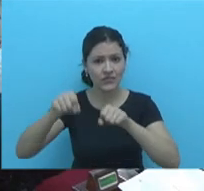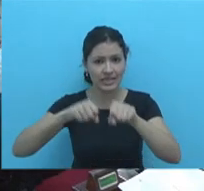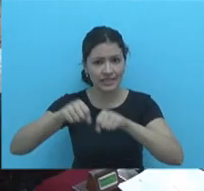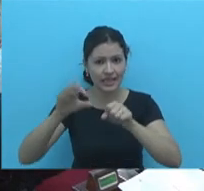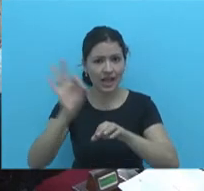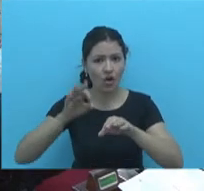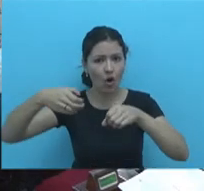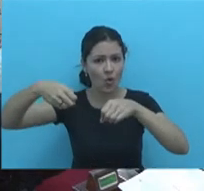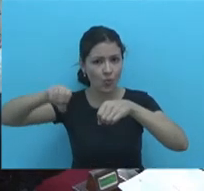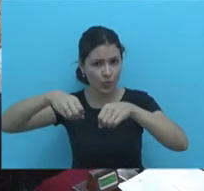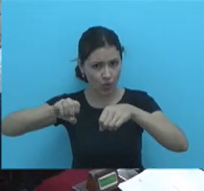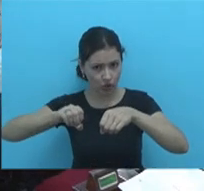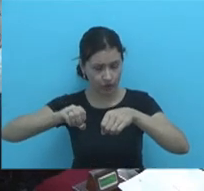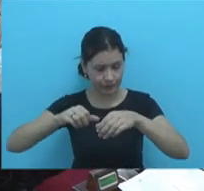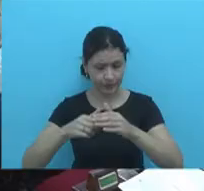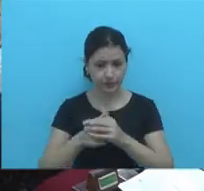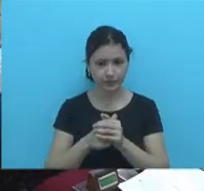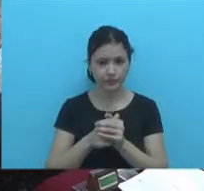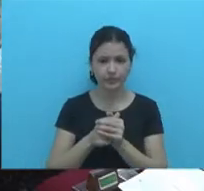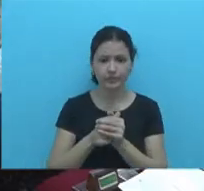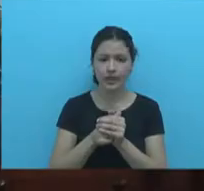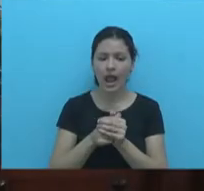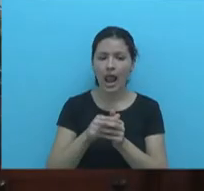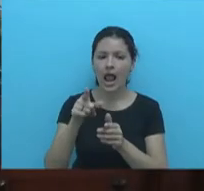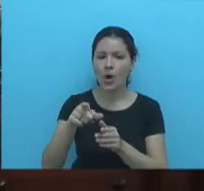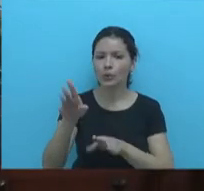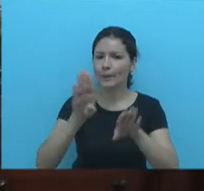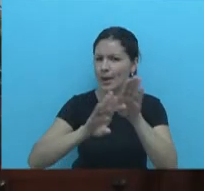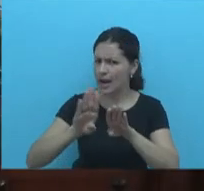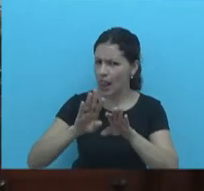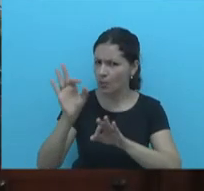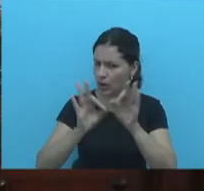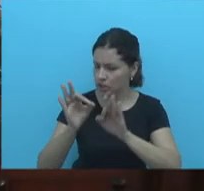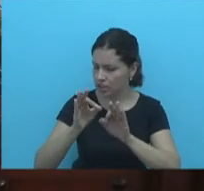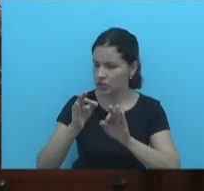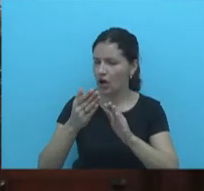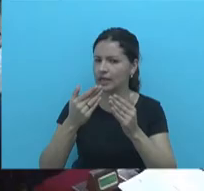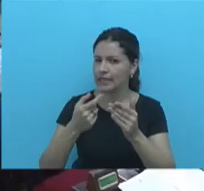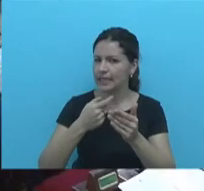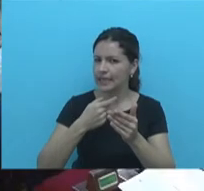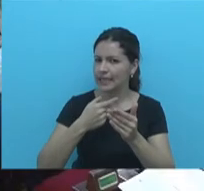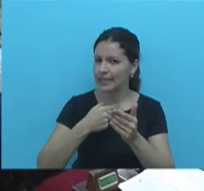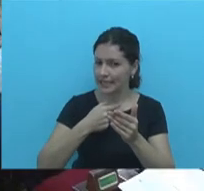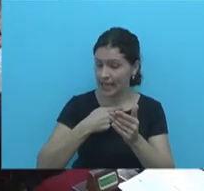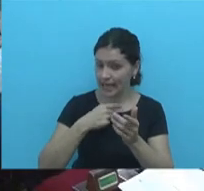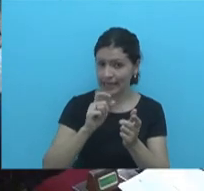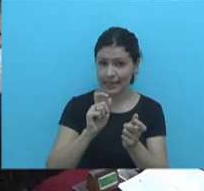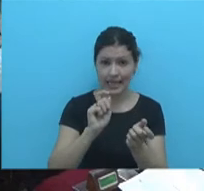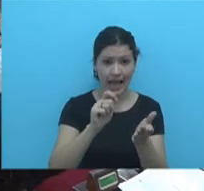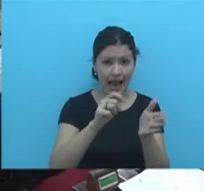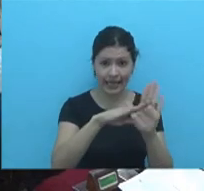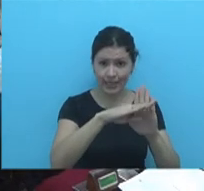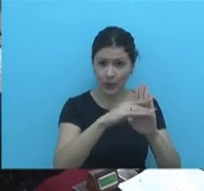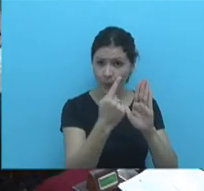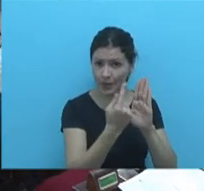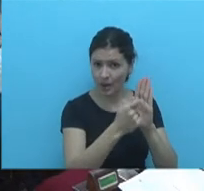o similares. Si los autores del proyecto están de acuerdo que modifiquemos el artículo primero, donde se